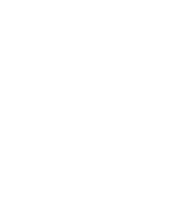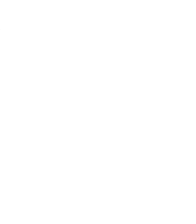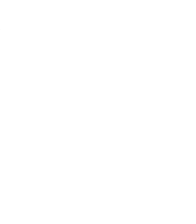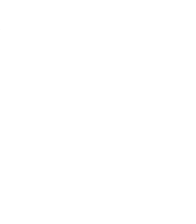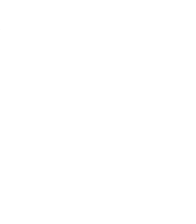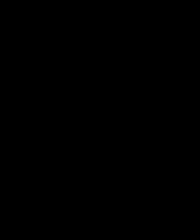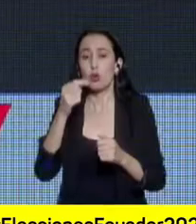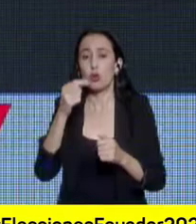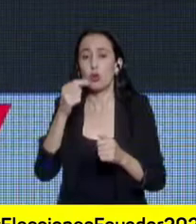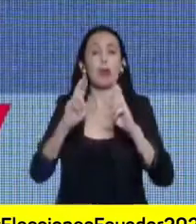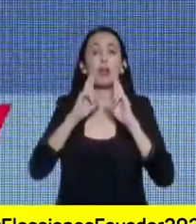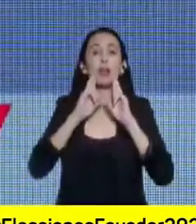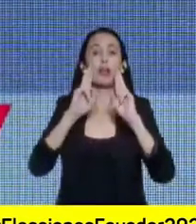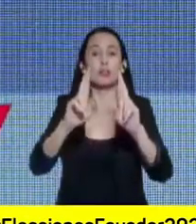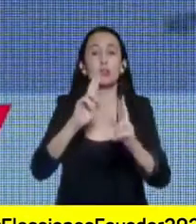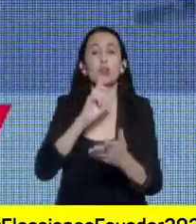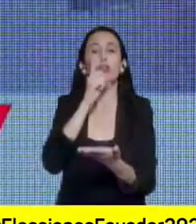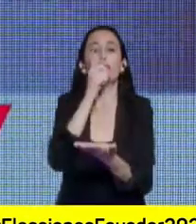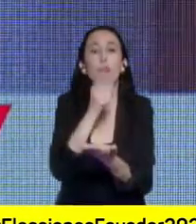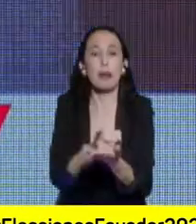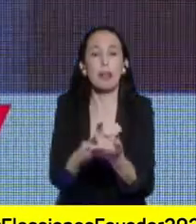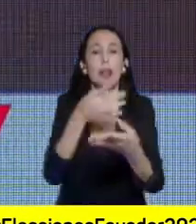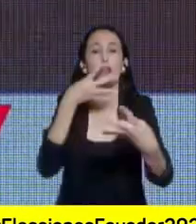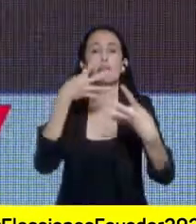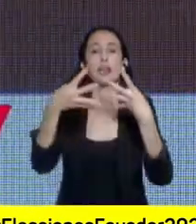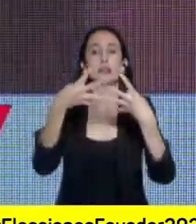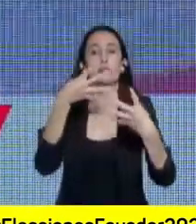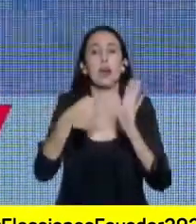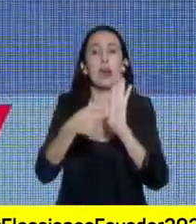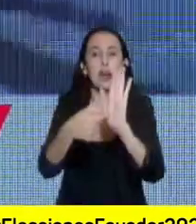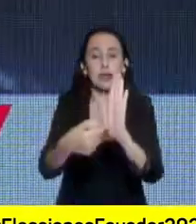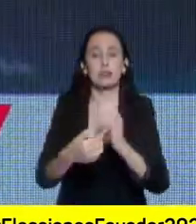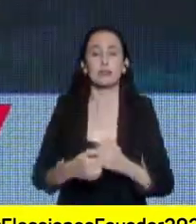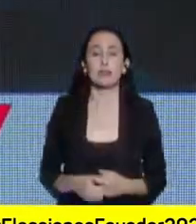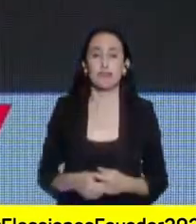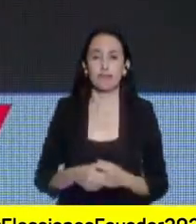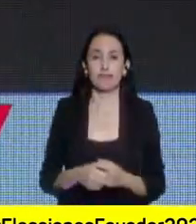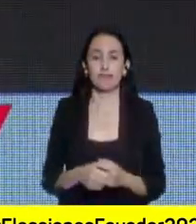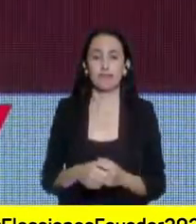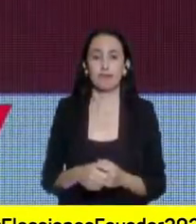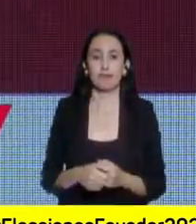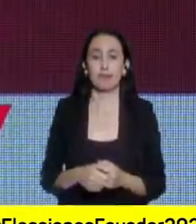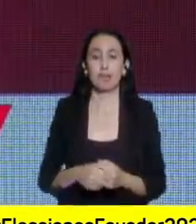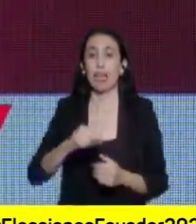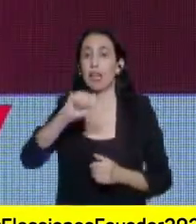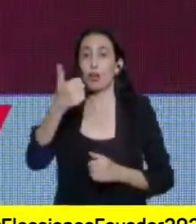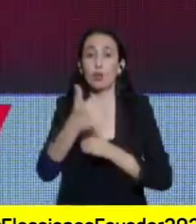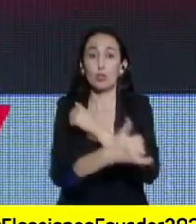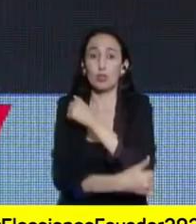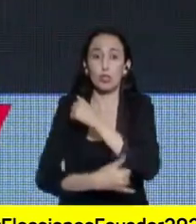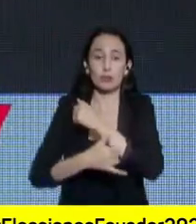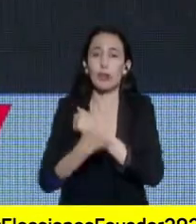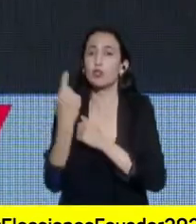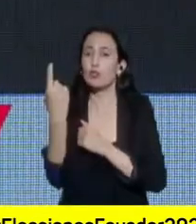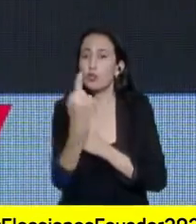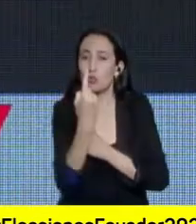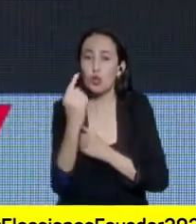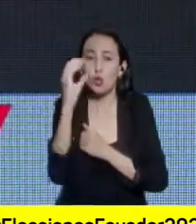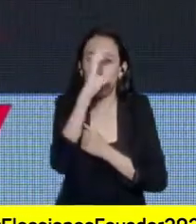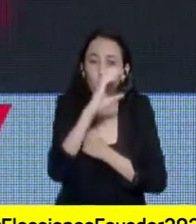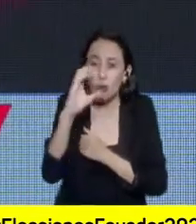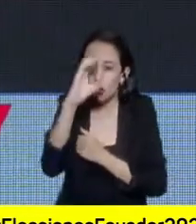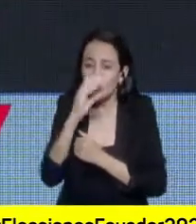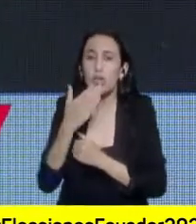podrán tener también esta información oficial. En el exterior, únicamente